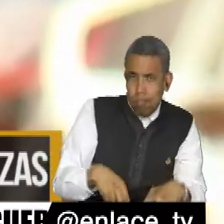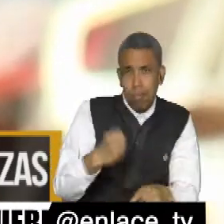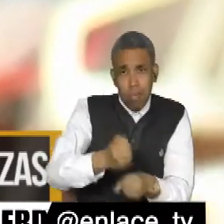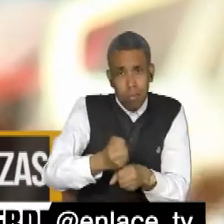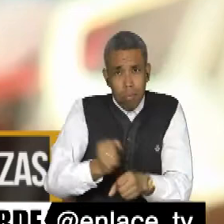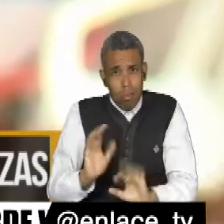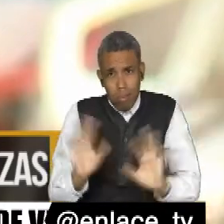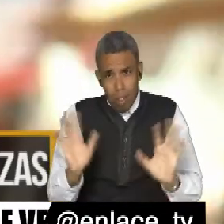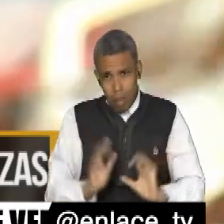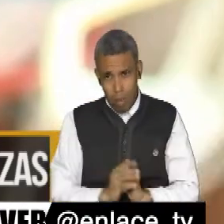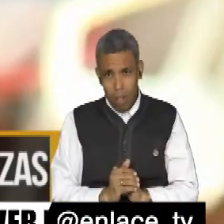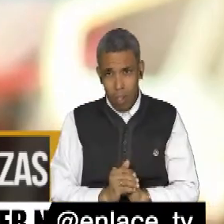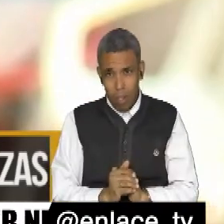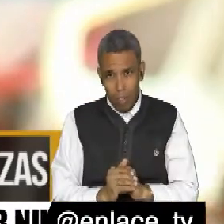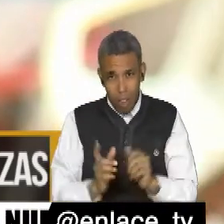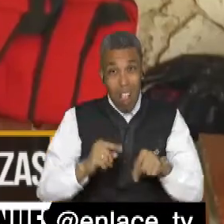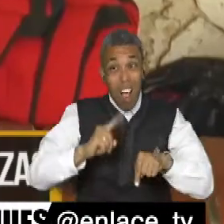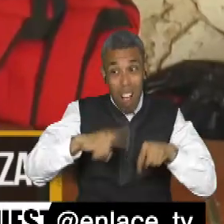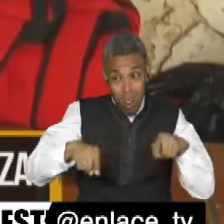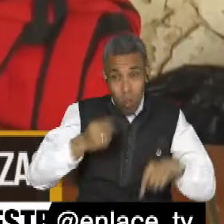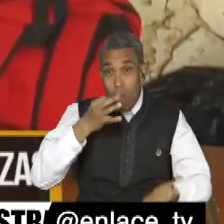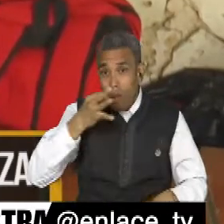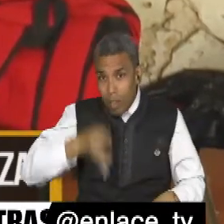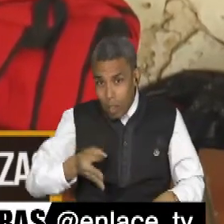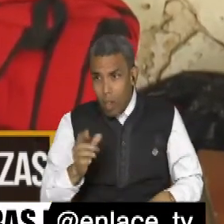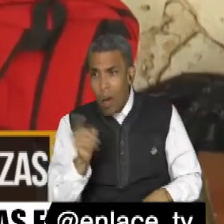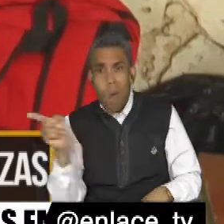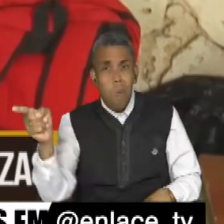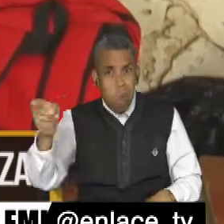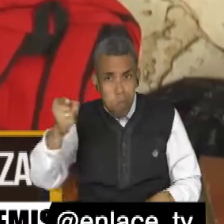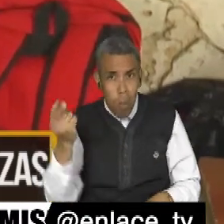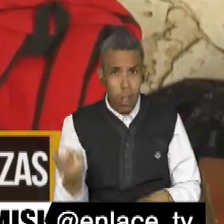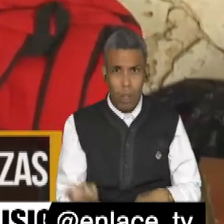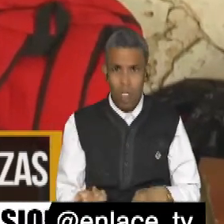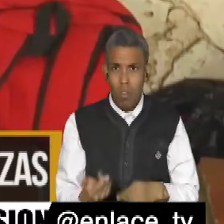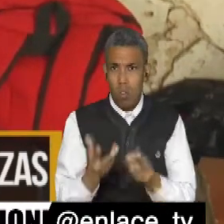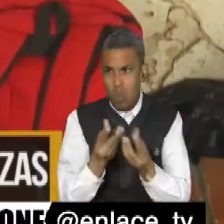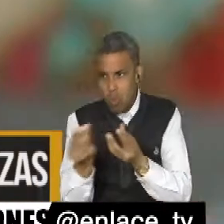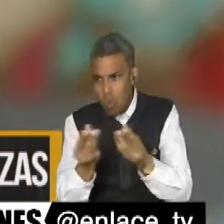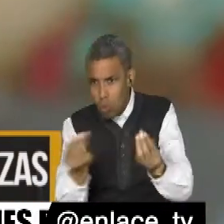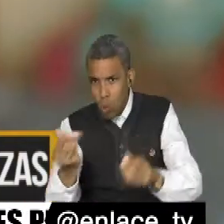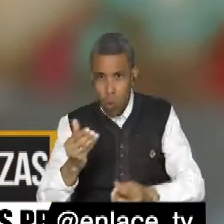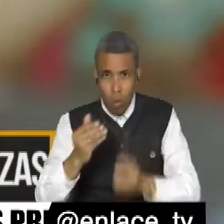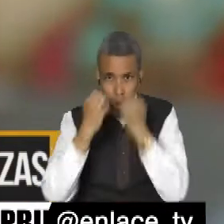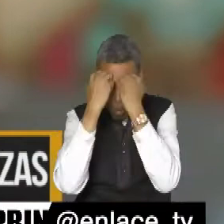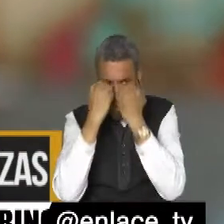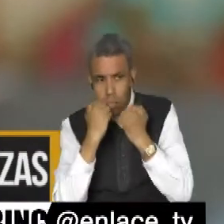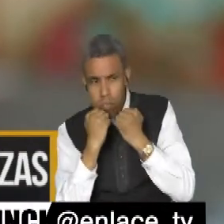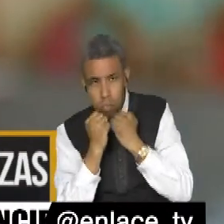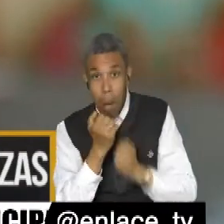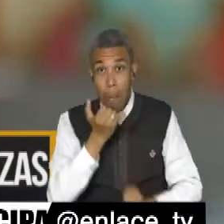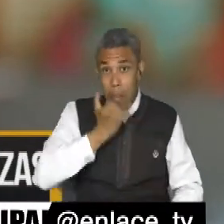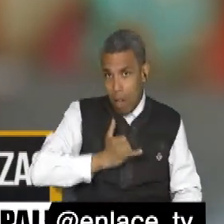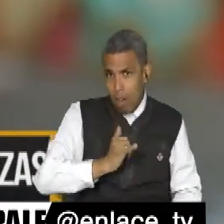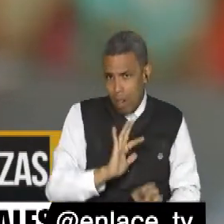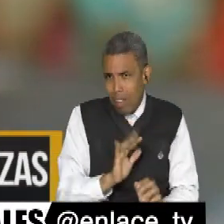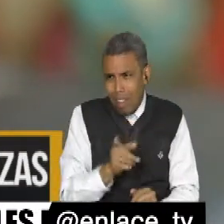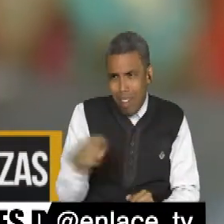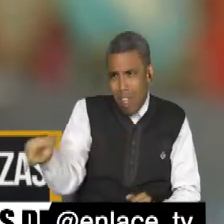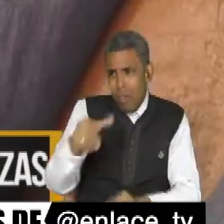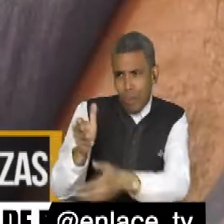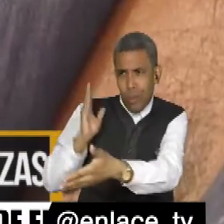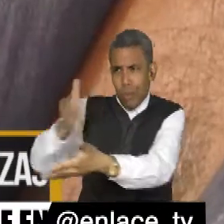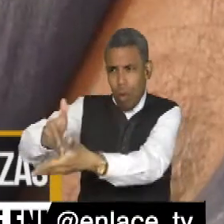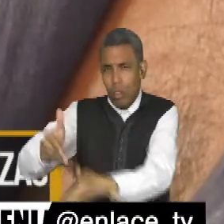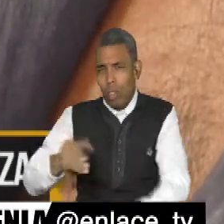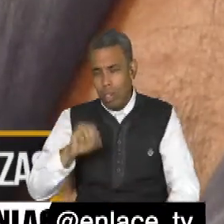Que capturen a los que en verdad deben, los que van a buscar, y no que no se metan con los campesinos. ¿Sabe usted que vienen 2 familias más